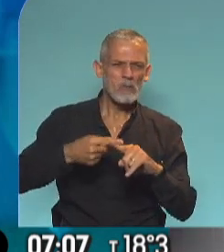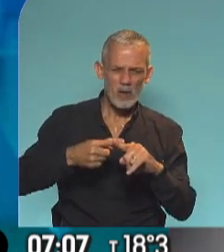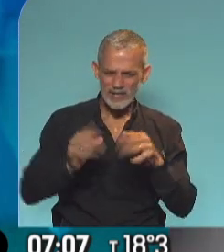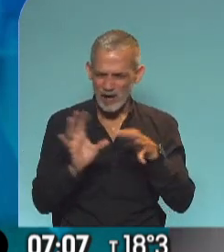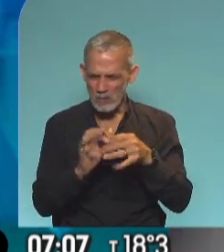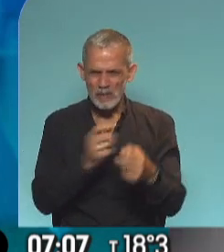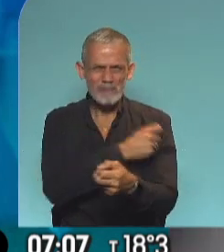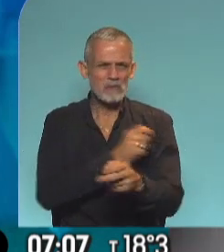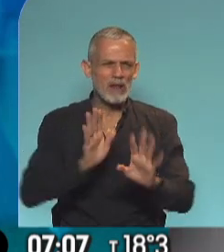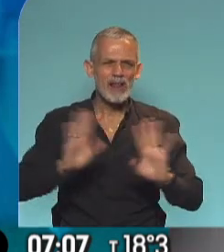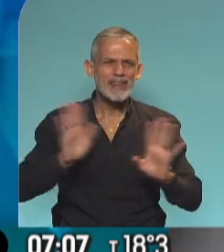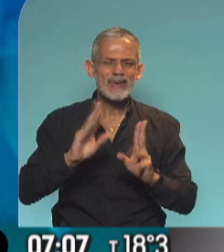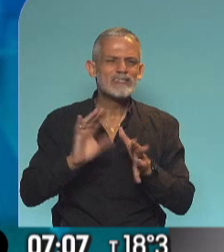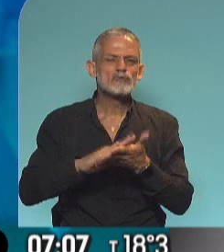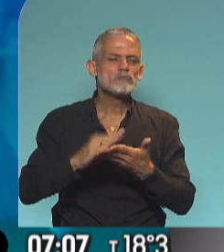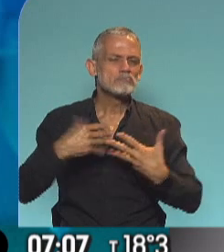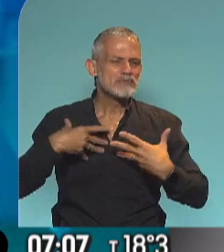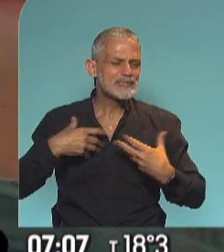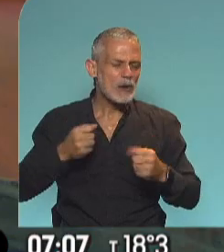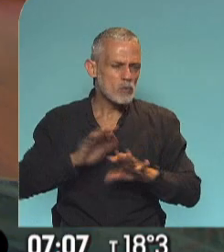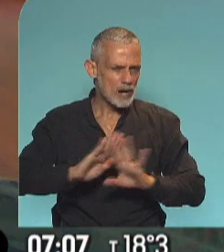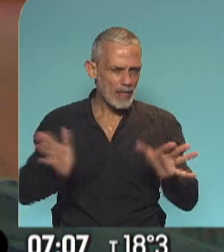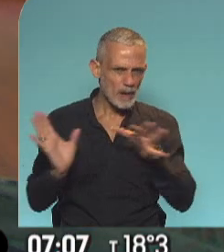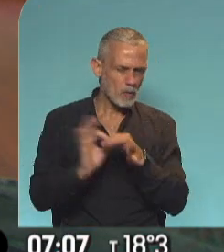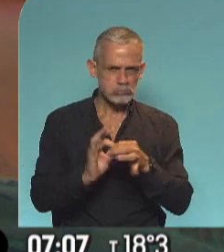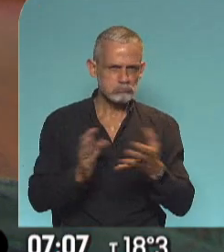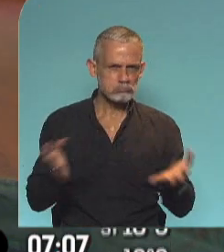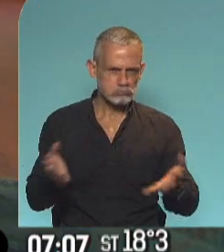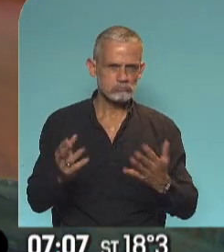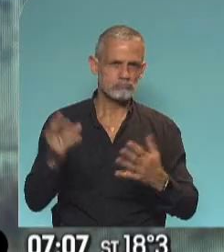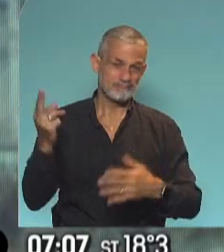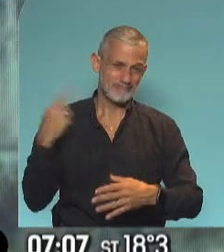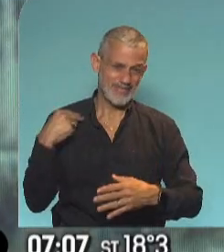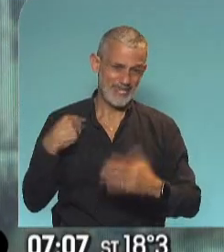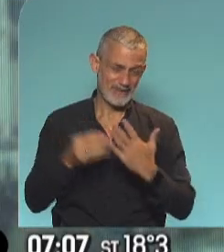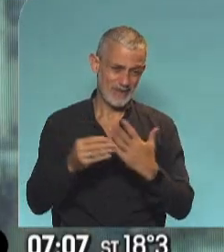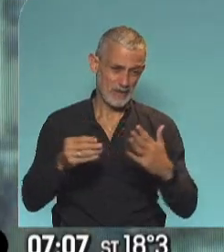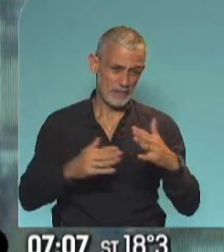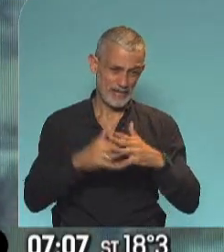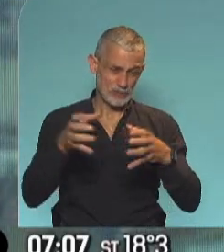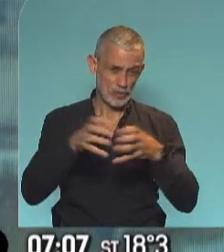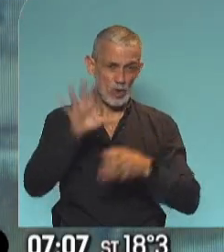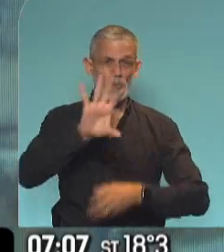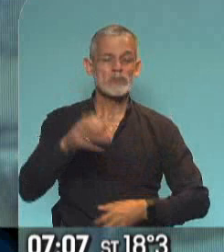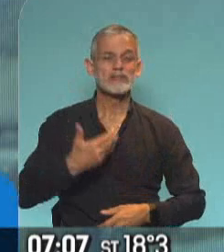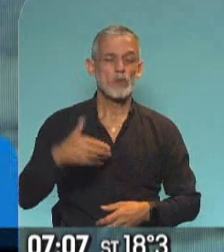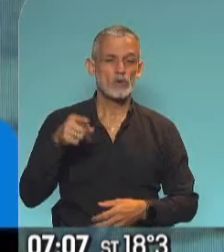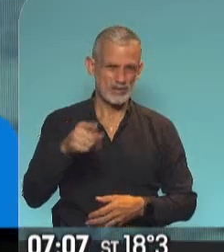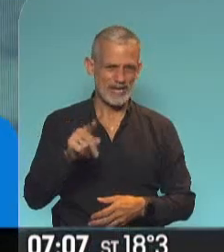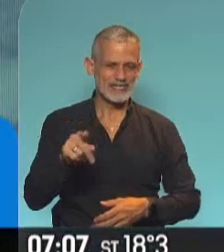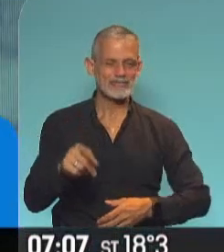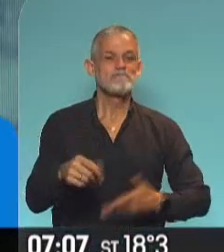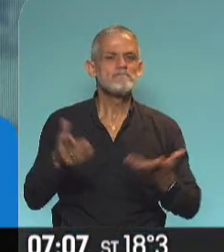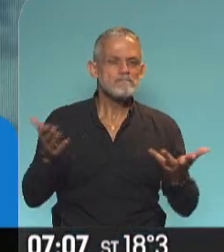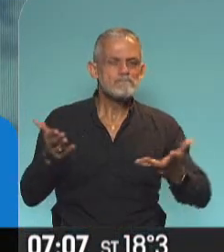sí sobre la salud. Contundente entonces el jefe de gabinete. Ambos coincidieron en que hay muy buenas expectativas, que